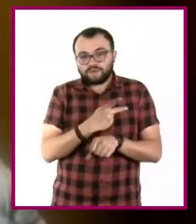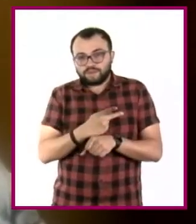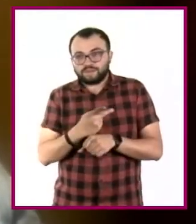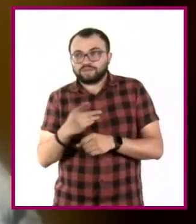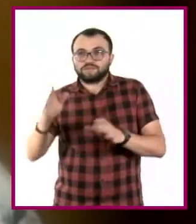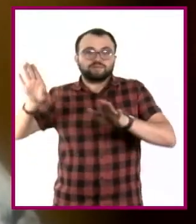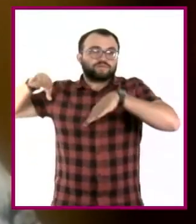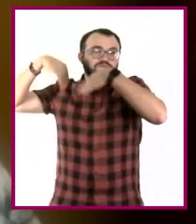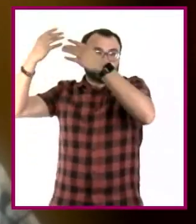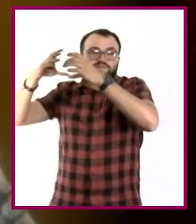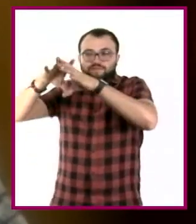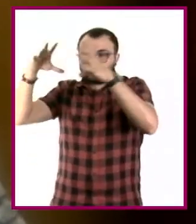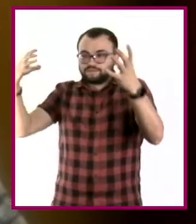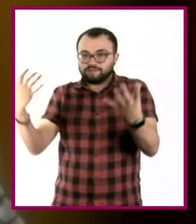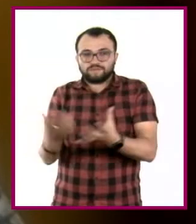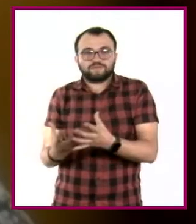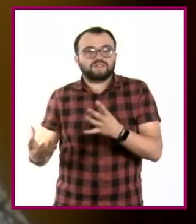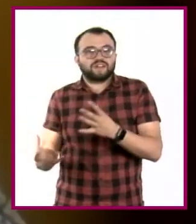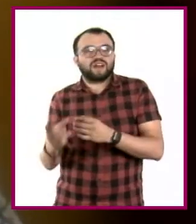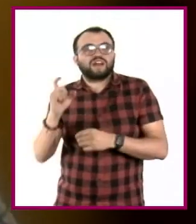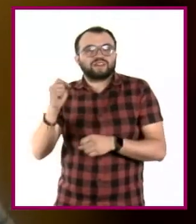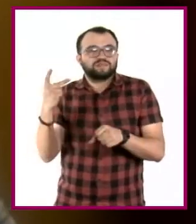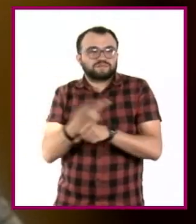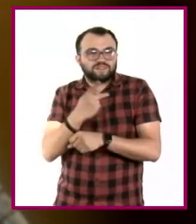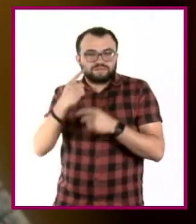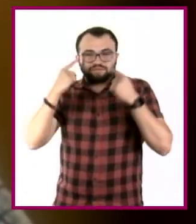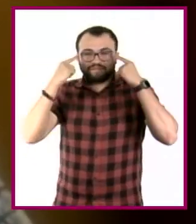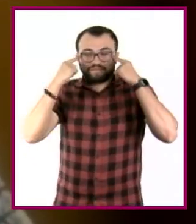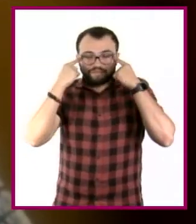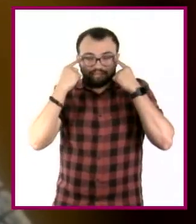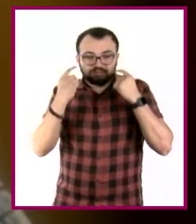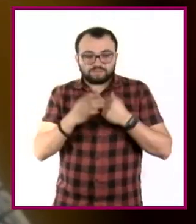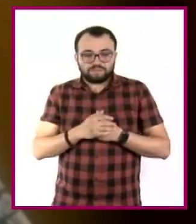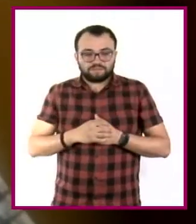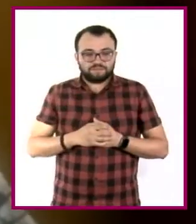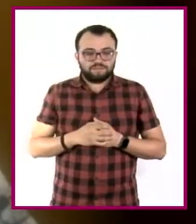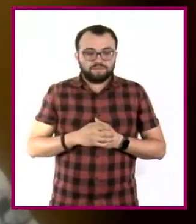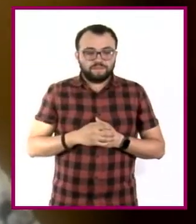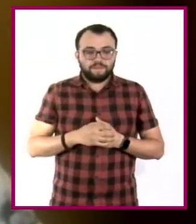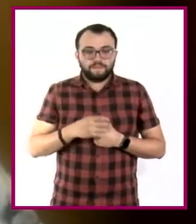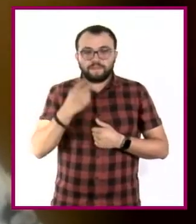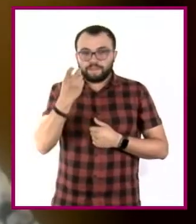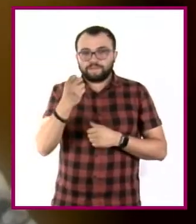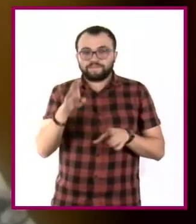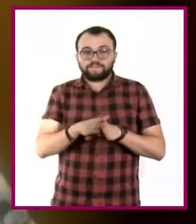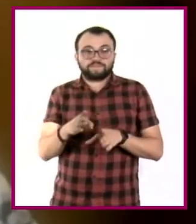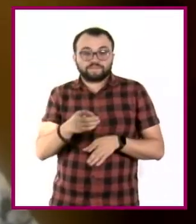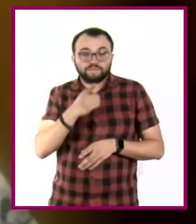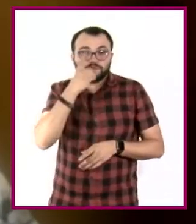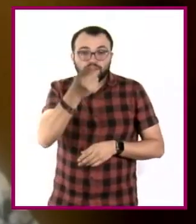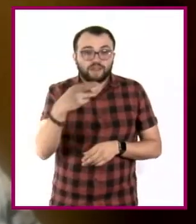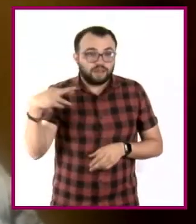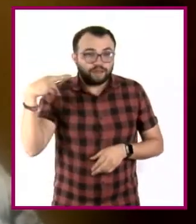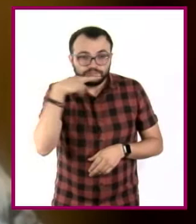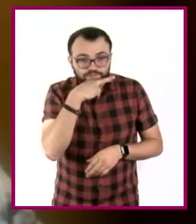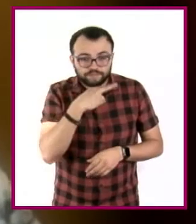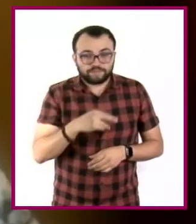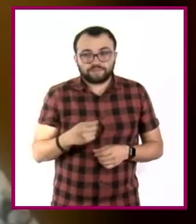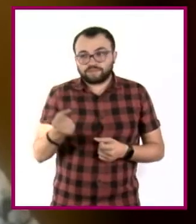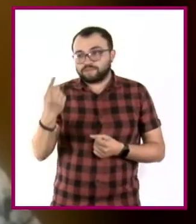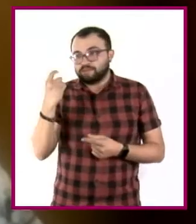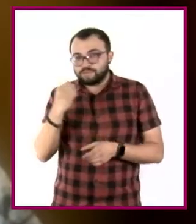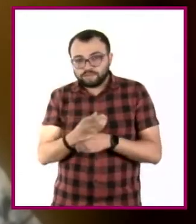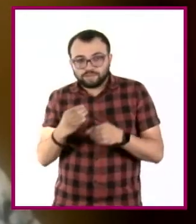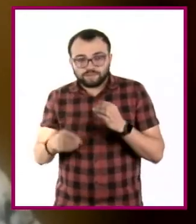otro continente al lado del mundo, ¿no? Al otro lado del mundo. Son de toma de decisiones rápidas en muchas